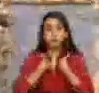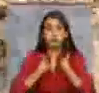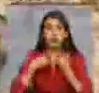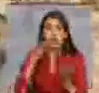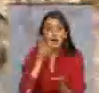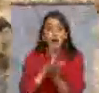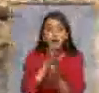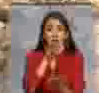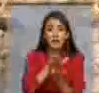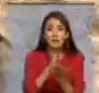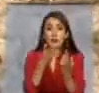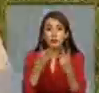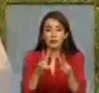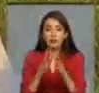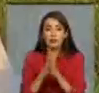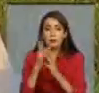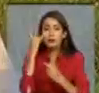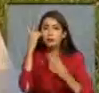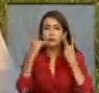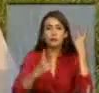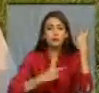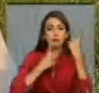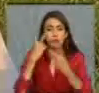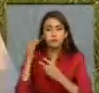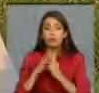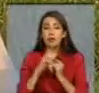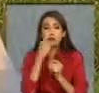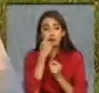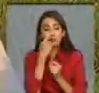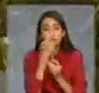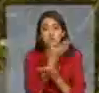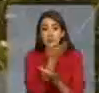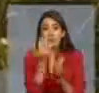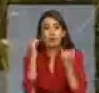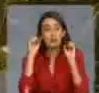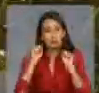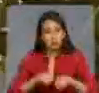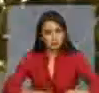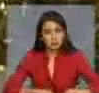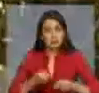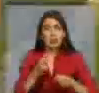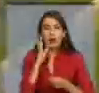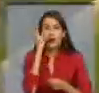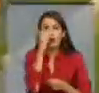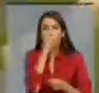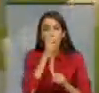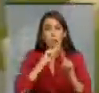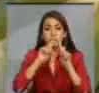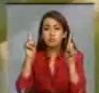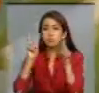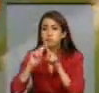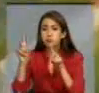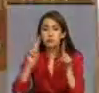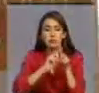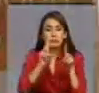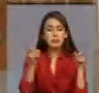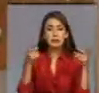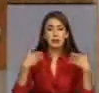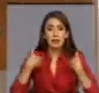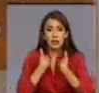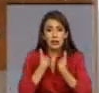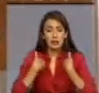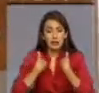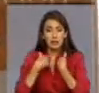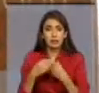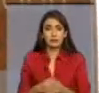la ruta de distracción turística se vuelve interesante ante la variedad de fauna y flora en la isla del Golfo más cercana a